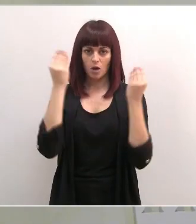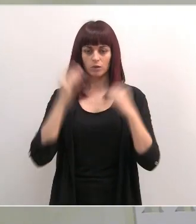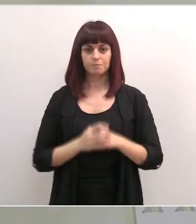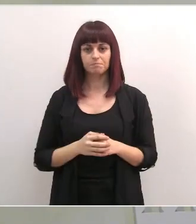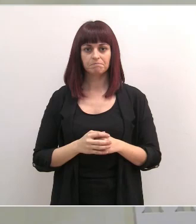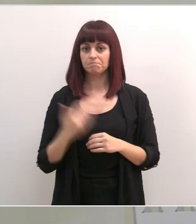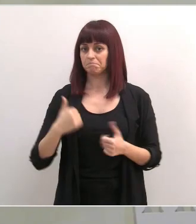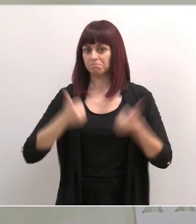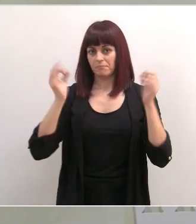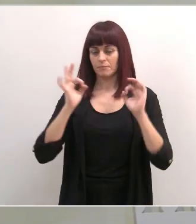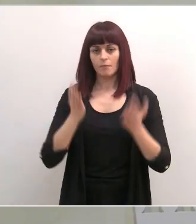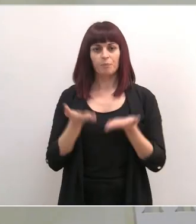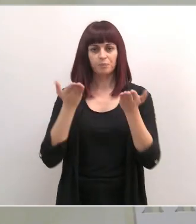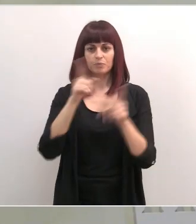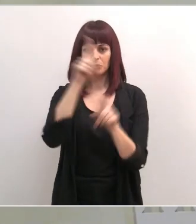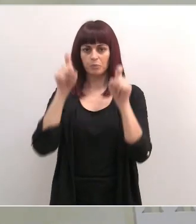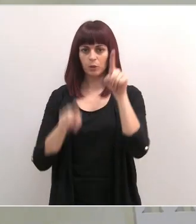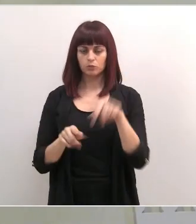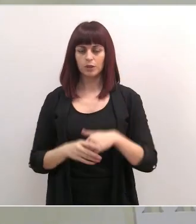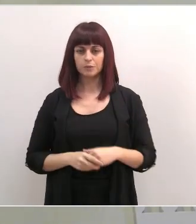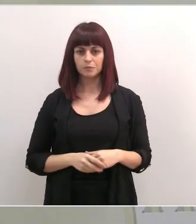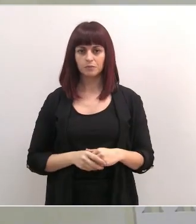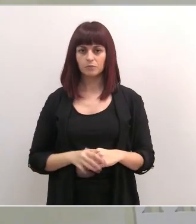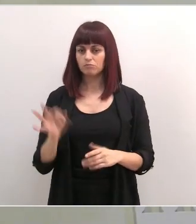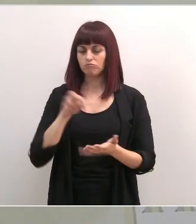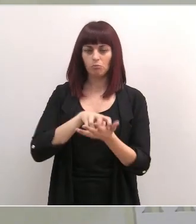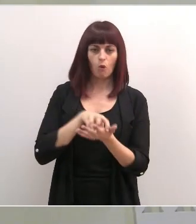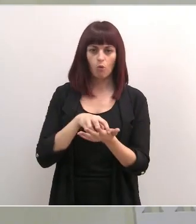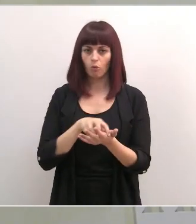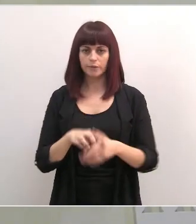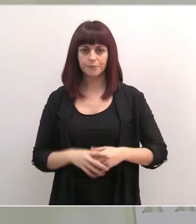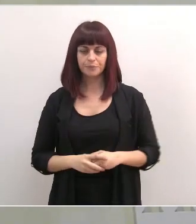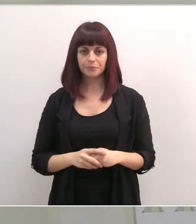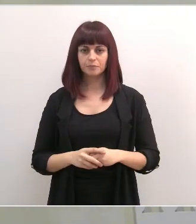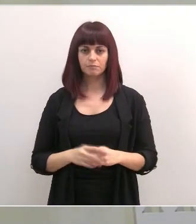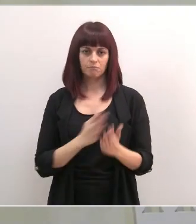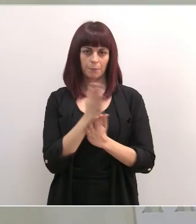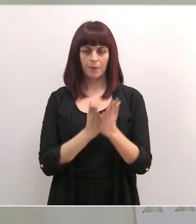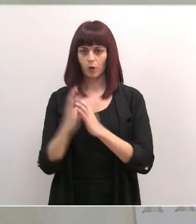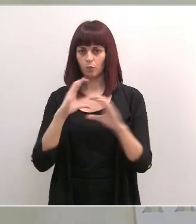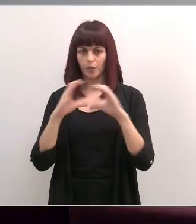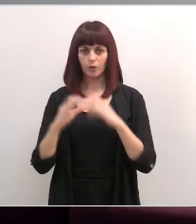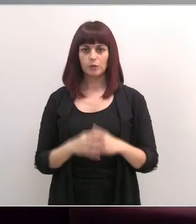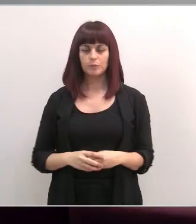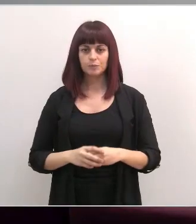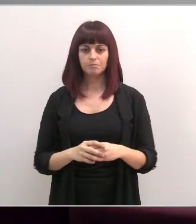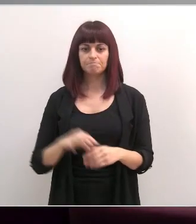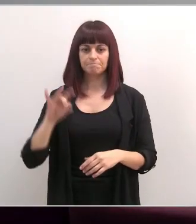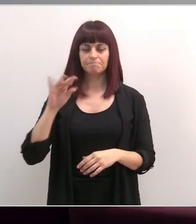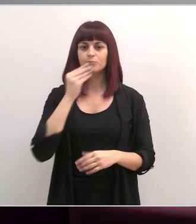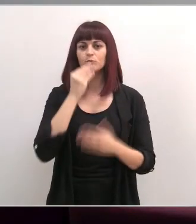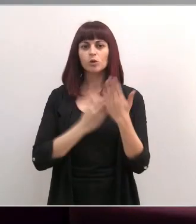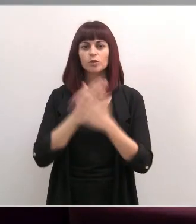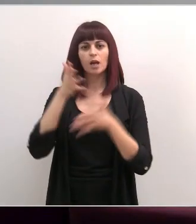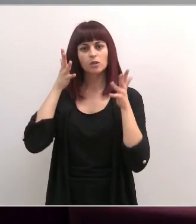ya sin más, quedo a disposición de las cuestiones que quieran plantear o de las dudas que tengan los medios de comunicación. Sí, buenos